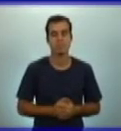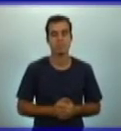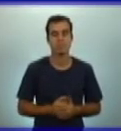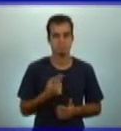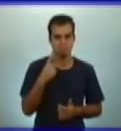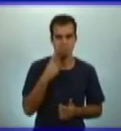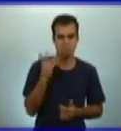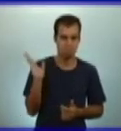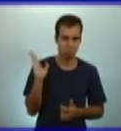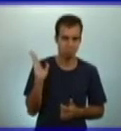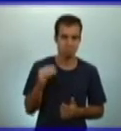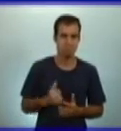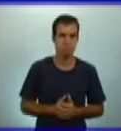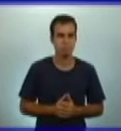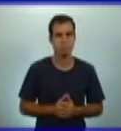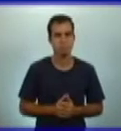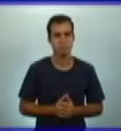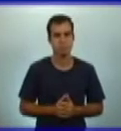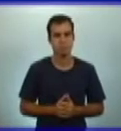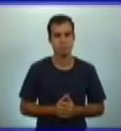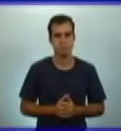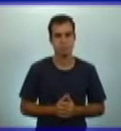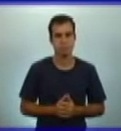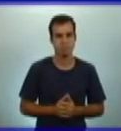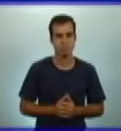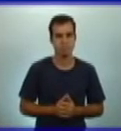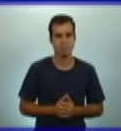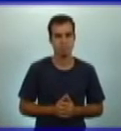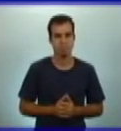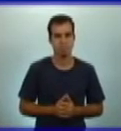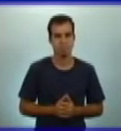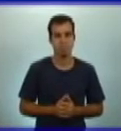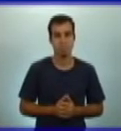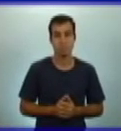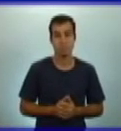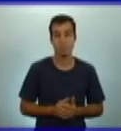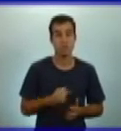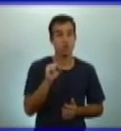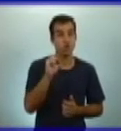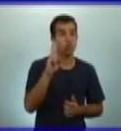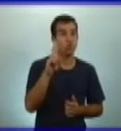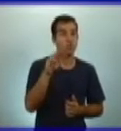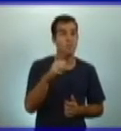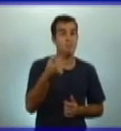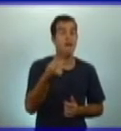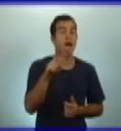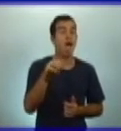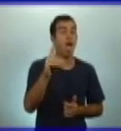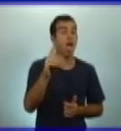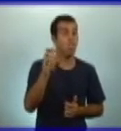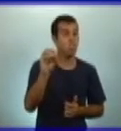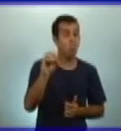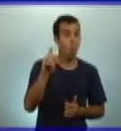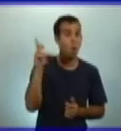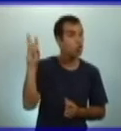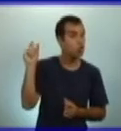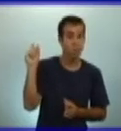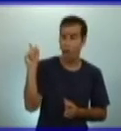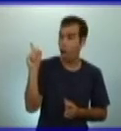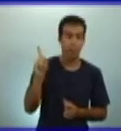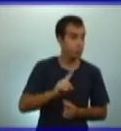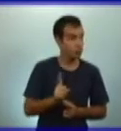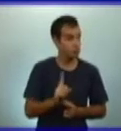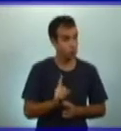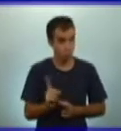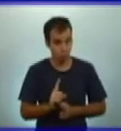33.319. Fíjense, es el sucesor, o sea que el sumando no es este, y el otro es el antecesor